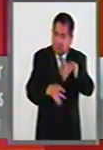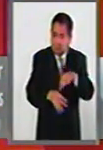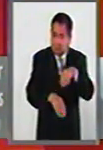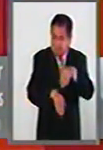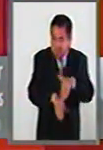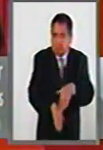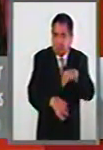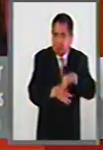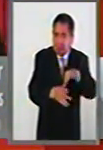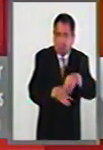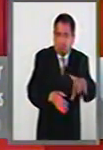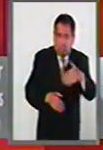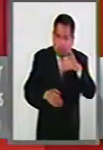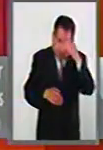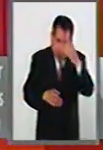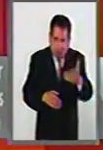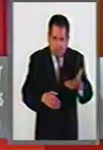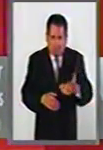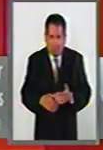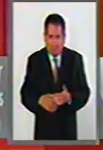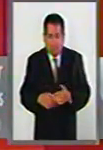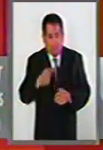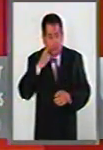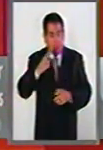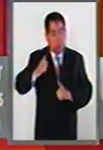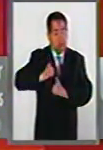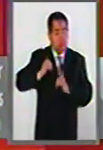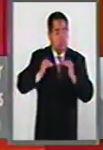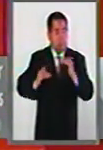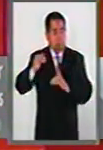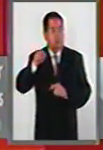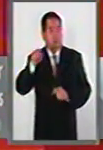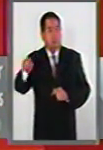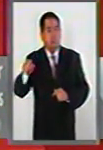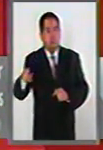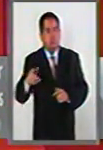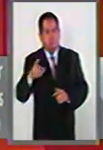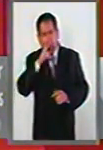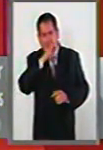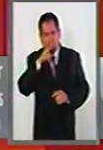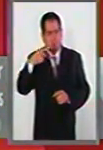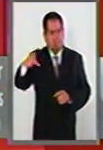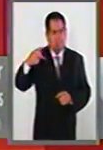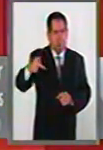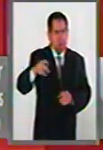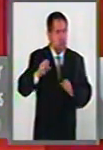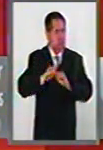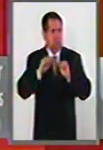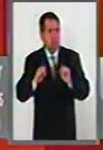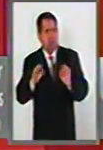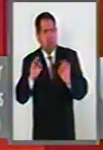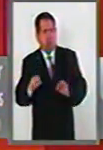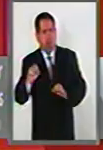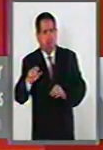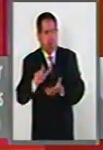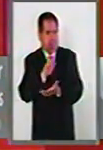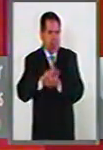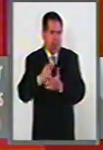¿verdad?, porque los bandos militares, ¿verdad?, están preocupados por su situación